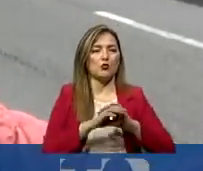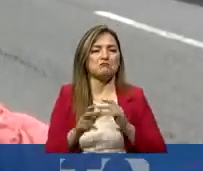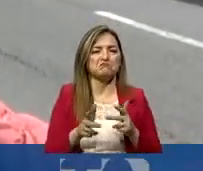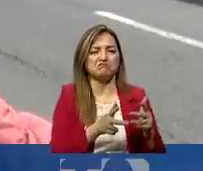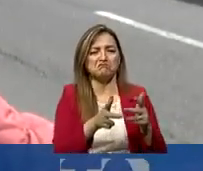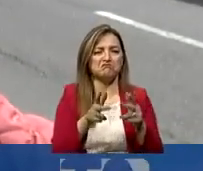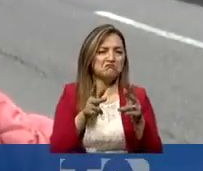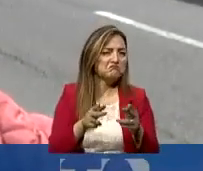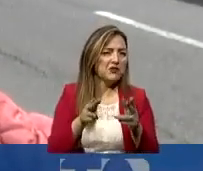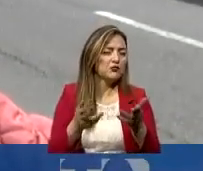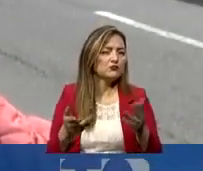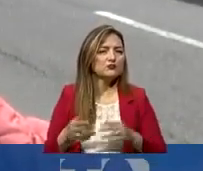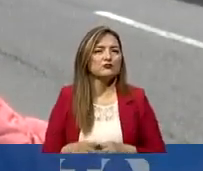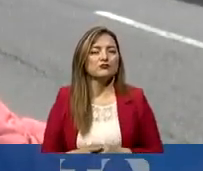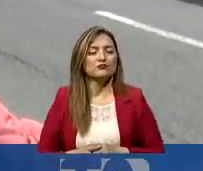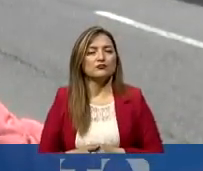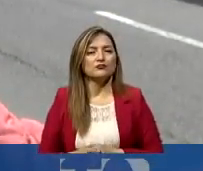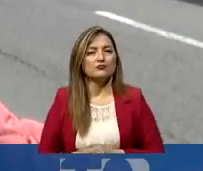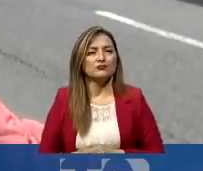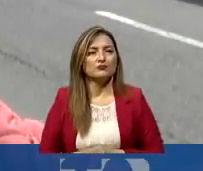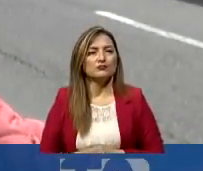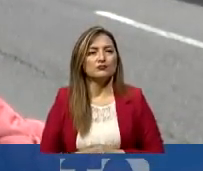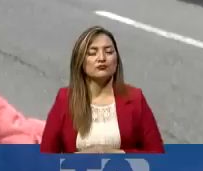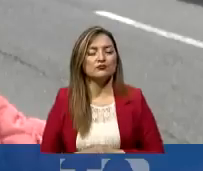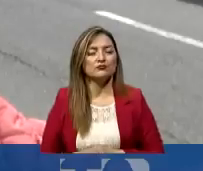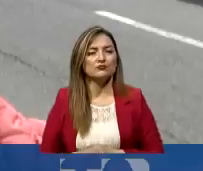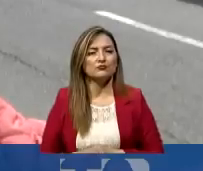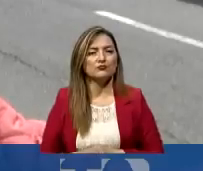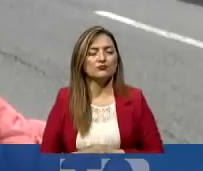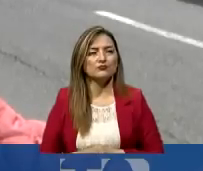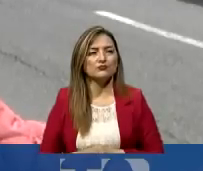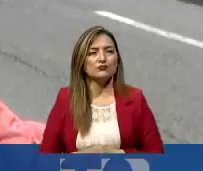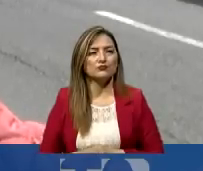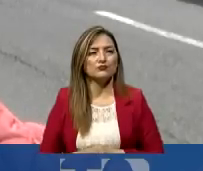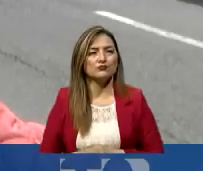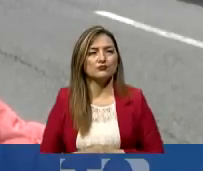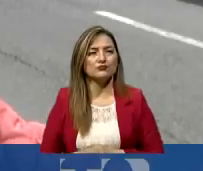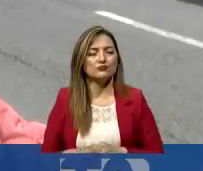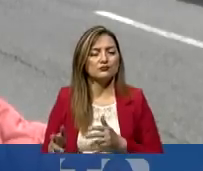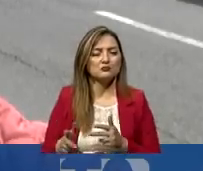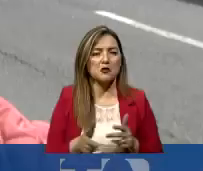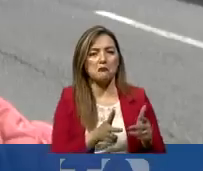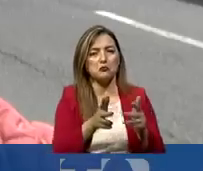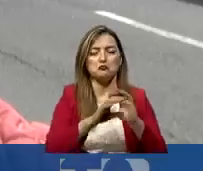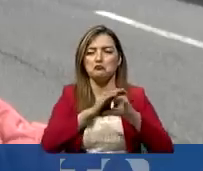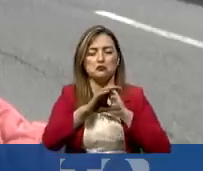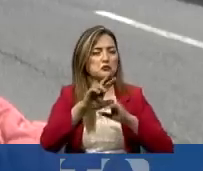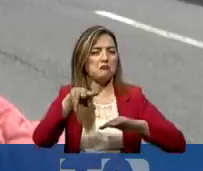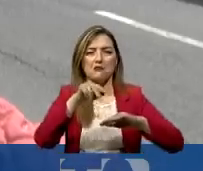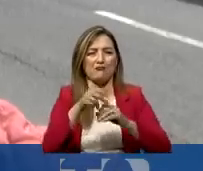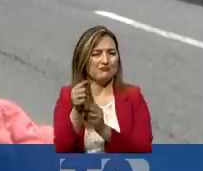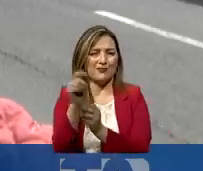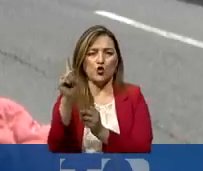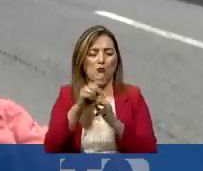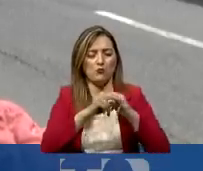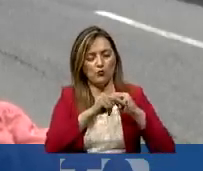operadores del corredor central norte, extrayéndolos básicamente de lo que tenemos la flota de reserva. Para operar necesitamos